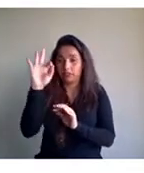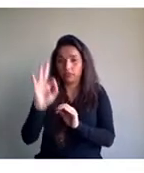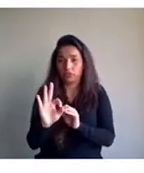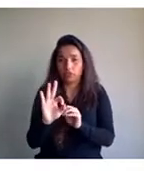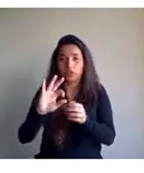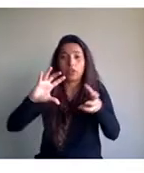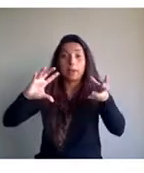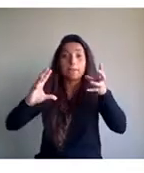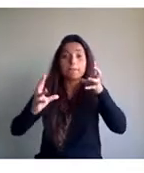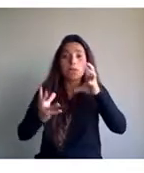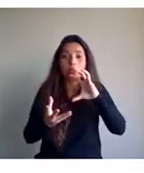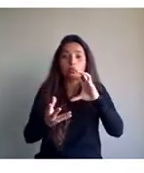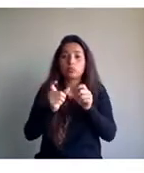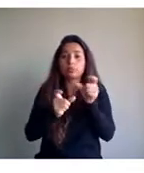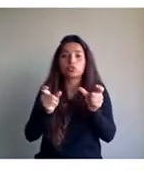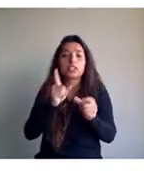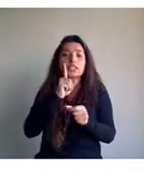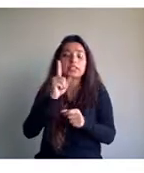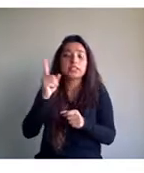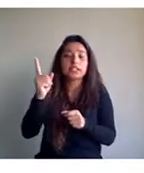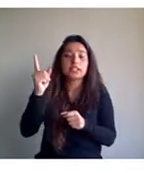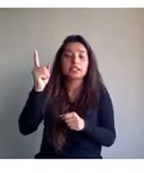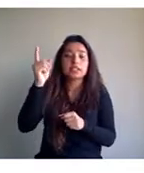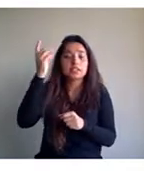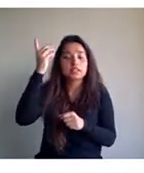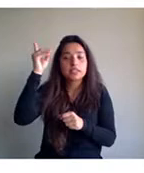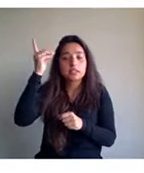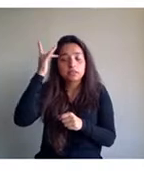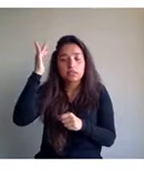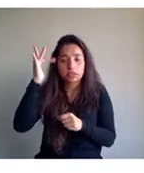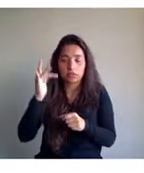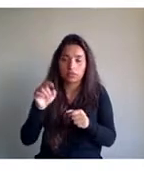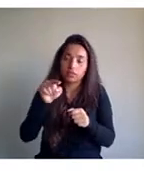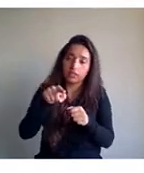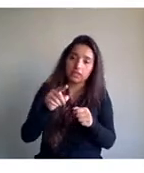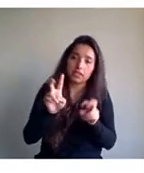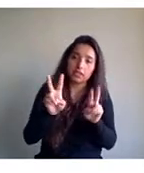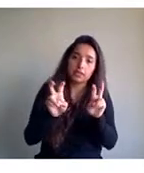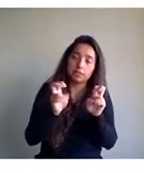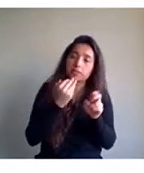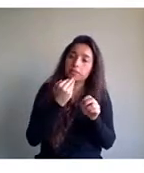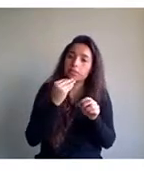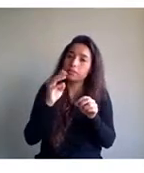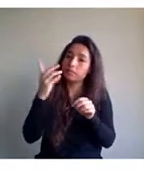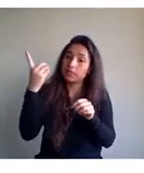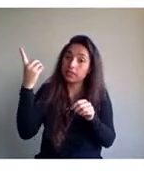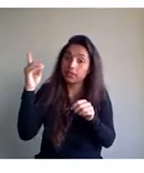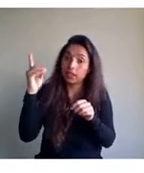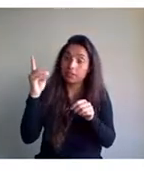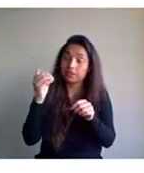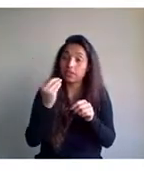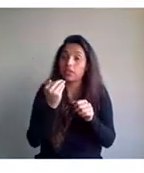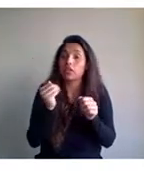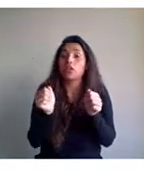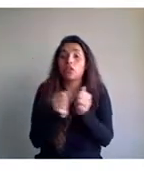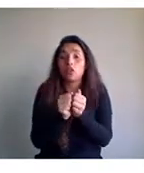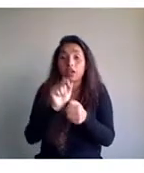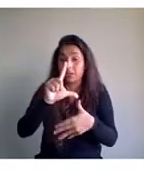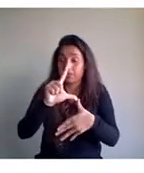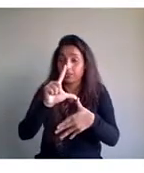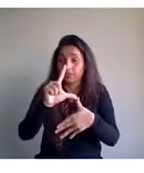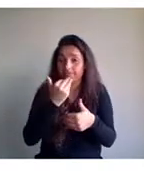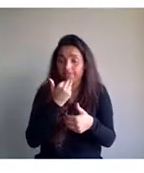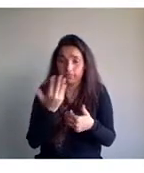por la situación de américa latina la clara relación entre la discapacidad y factores adversos que afectan el